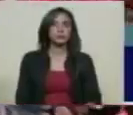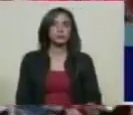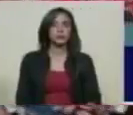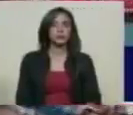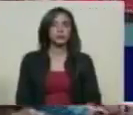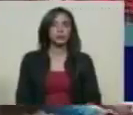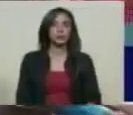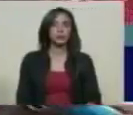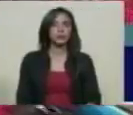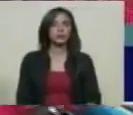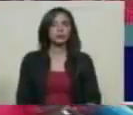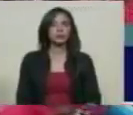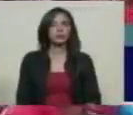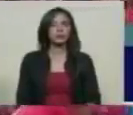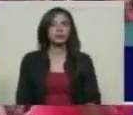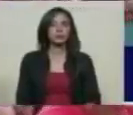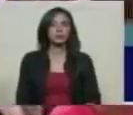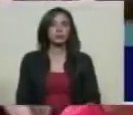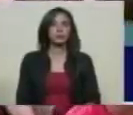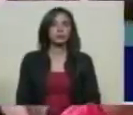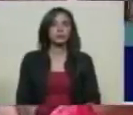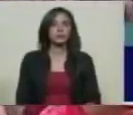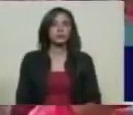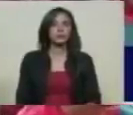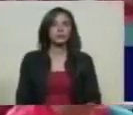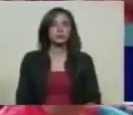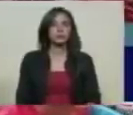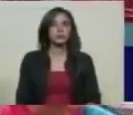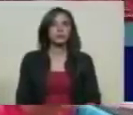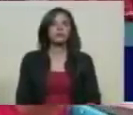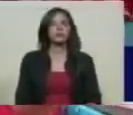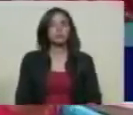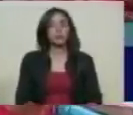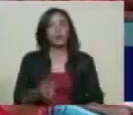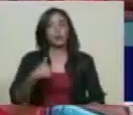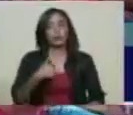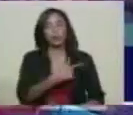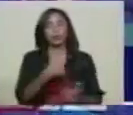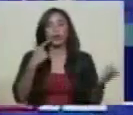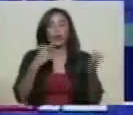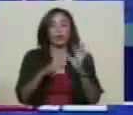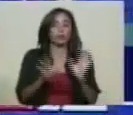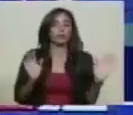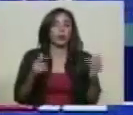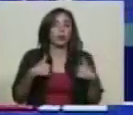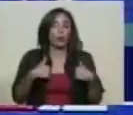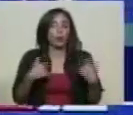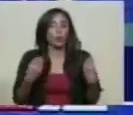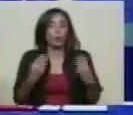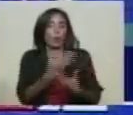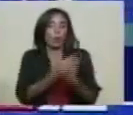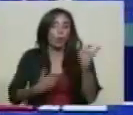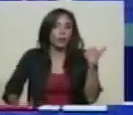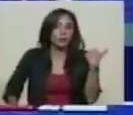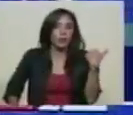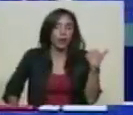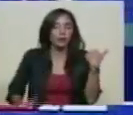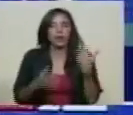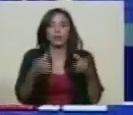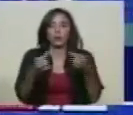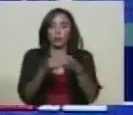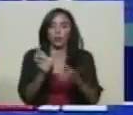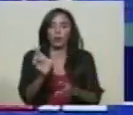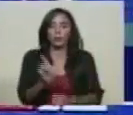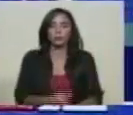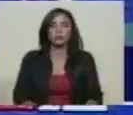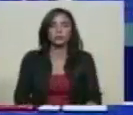estatutarias y del mandato unánime de la plenaria plenipotenciaria del Congreso